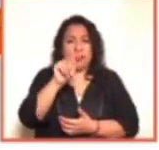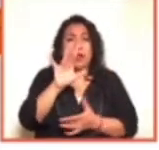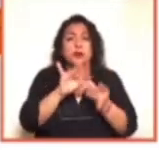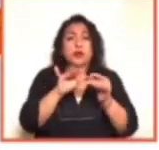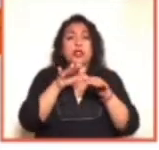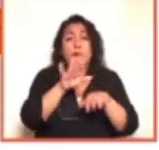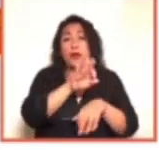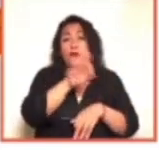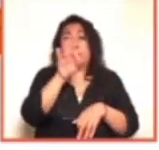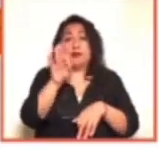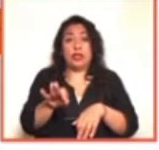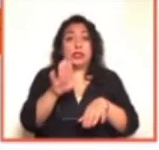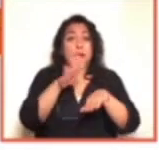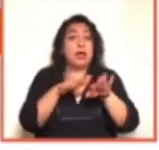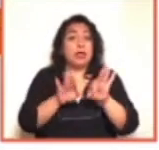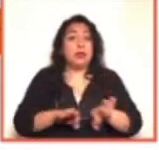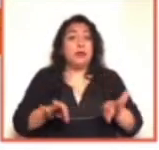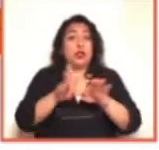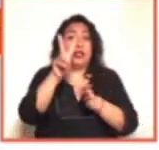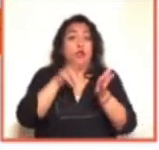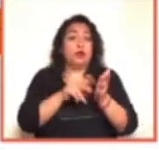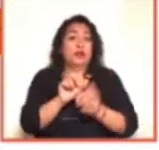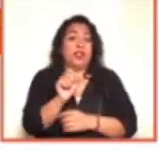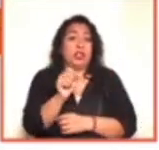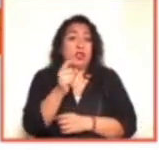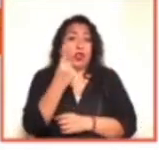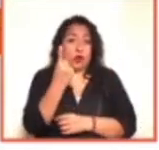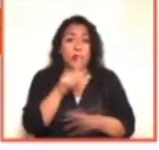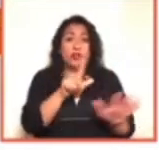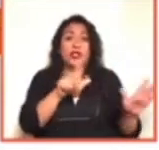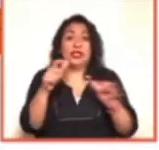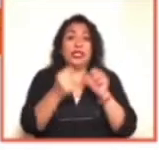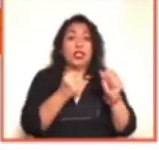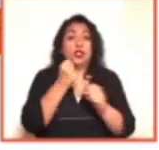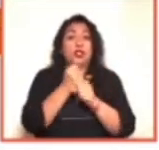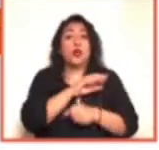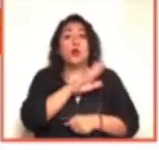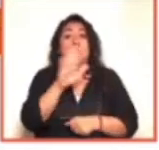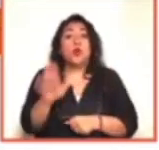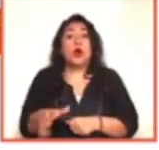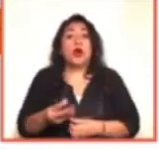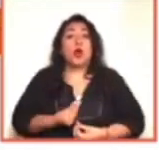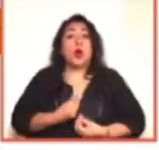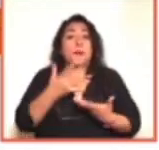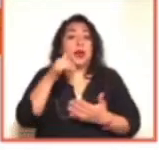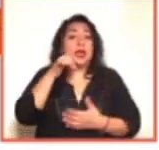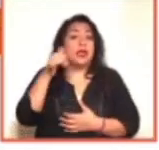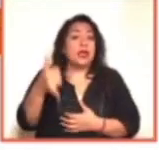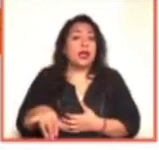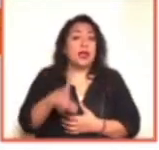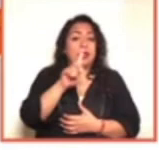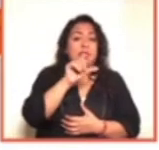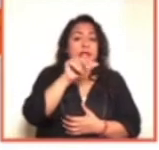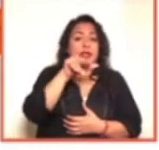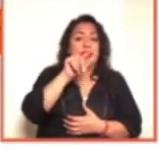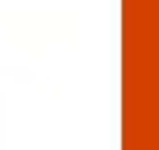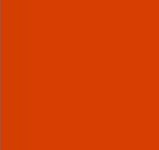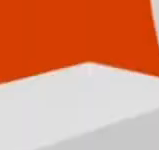más relevantes de este 2021, los 700 años del fallecimiento del poeta italiano Dante Alighieri.